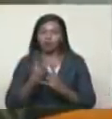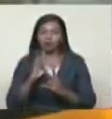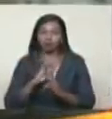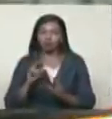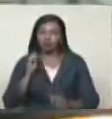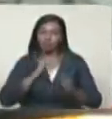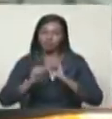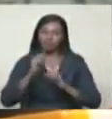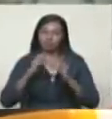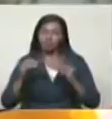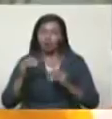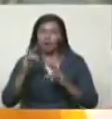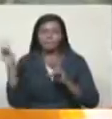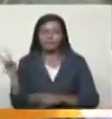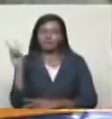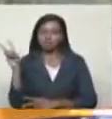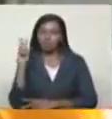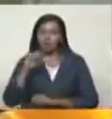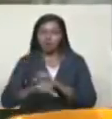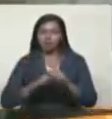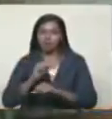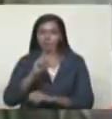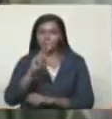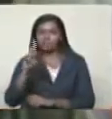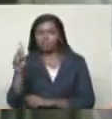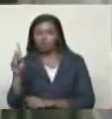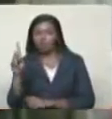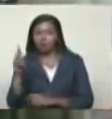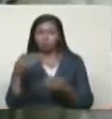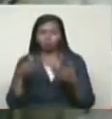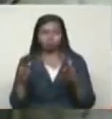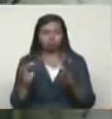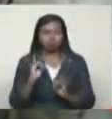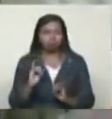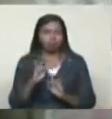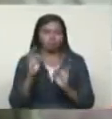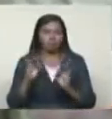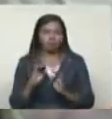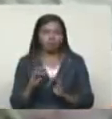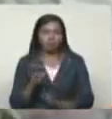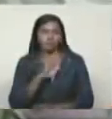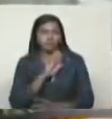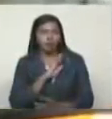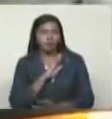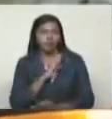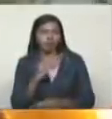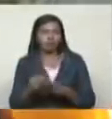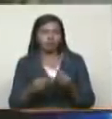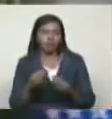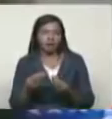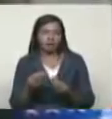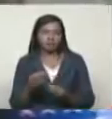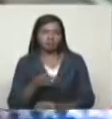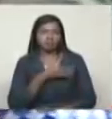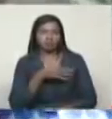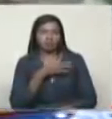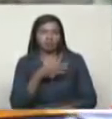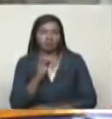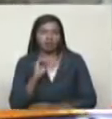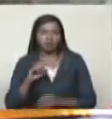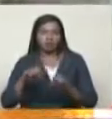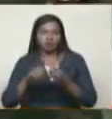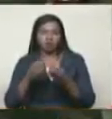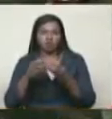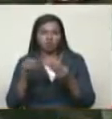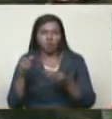defender. Venezuela en el siglo XXI ha despuntado con un modelo propio para una nueva sociedad. Ha roto todas